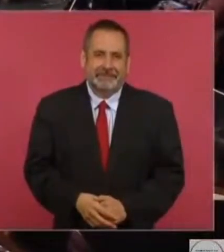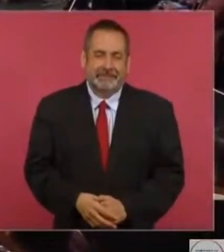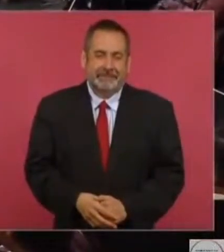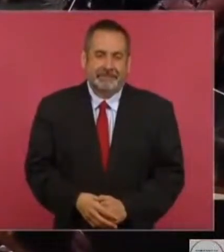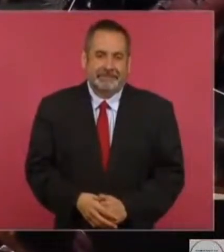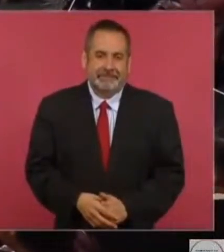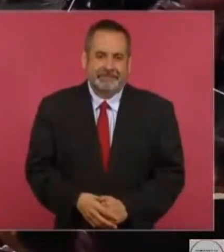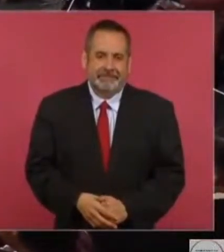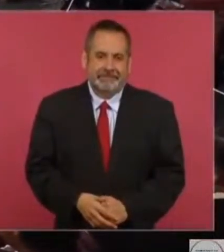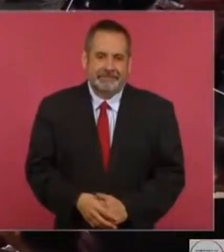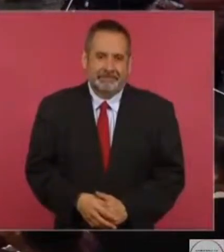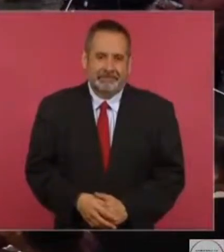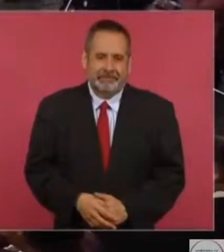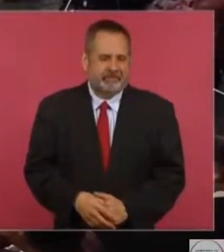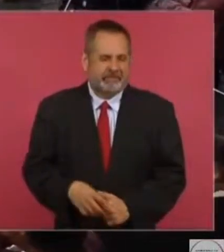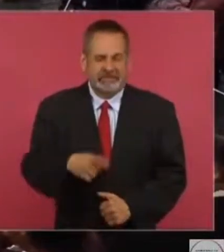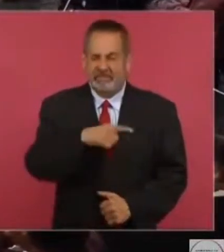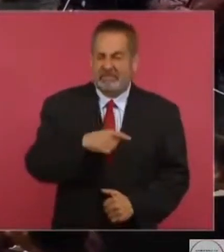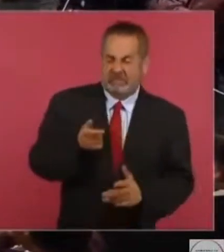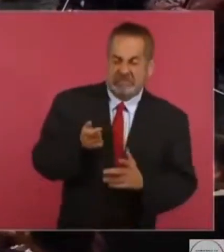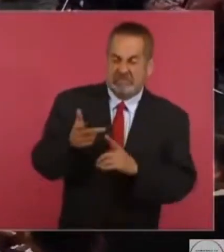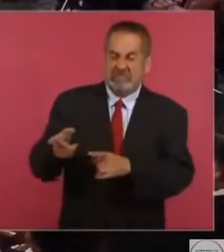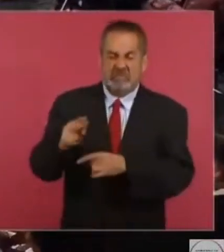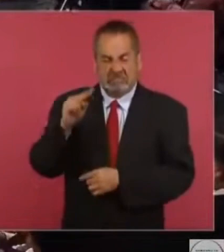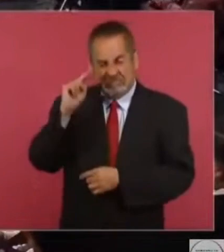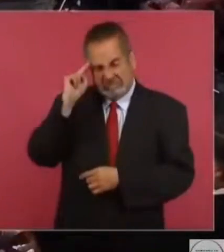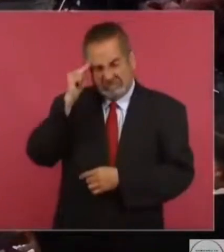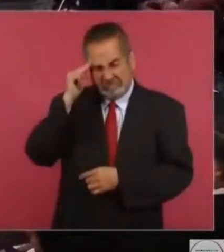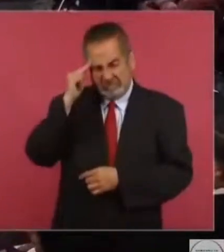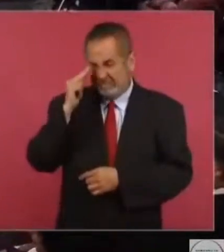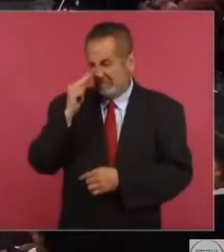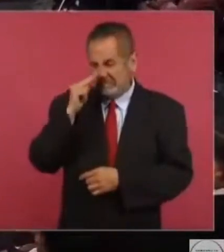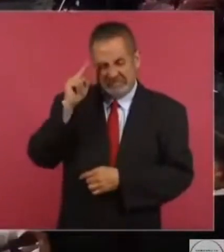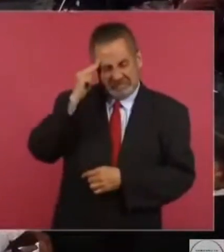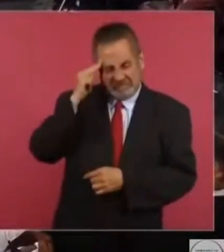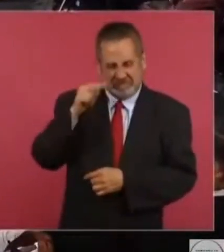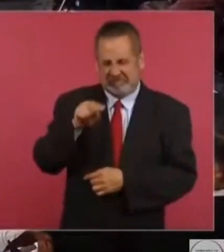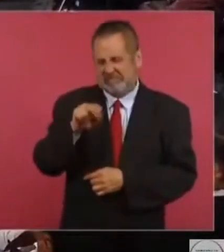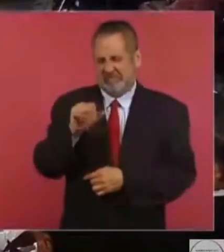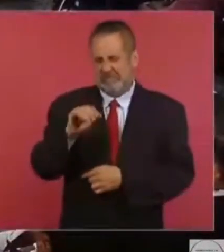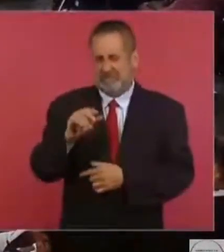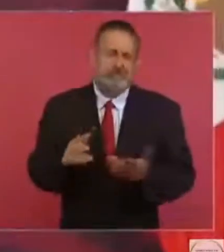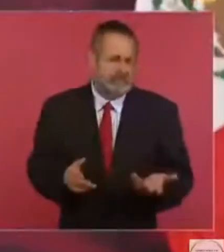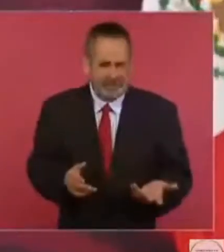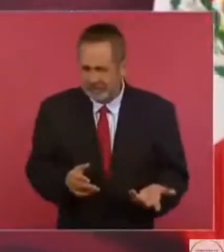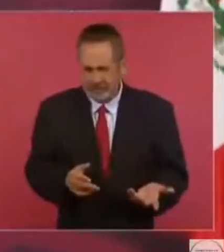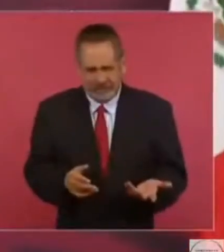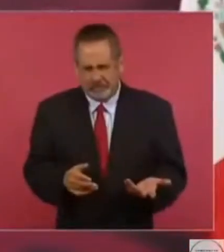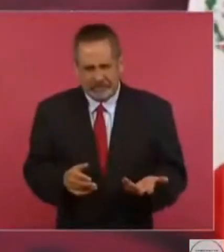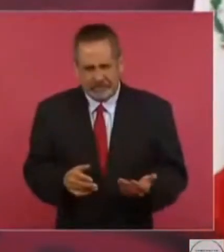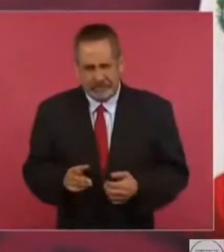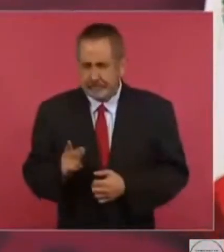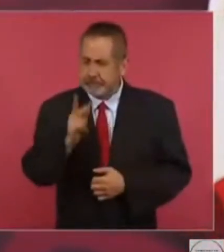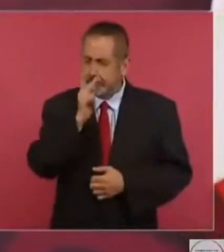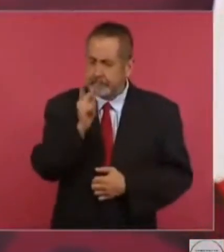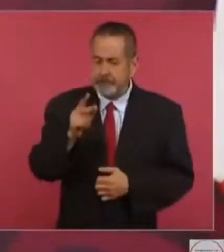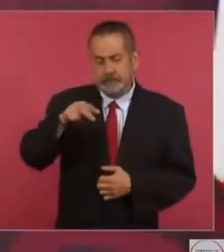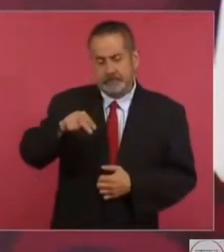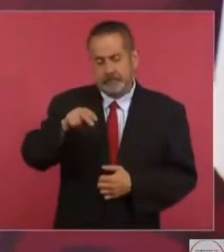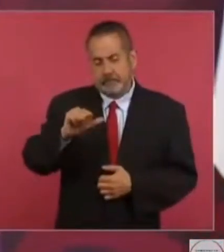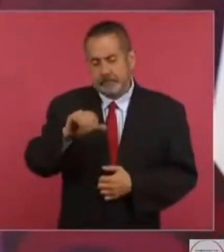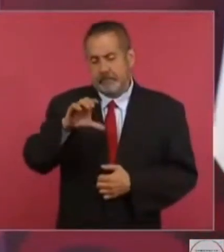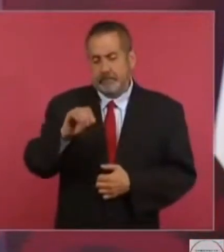Eso, eres naco. Ya hablamos que lo de naco viene de